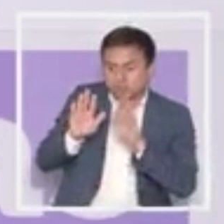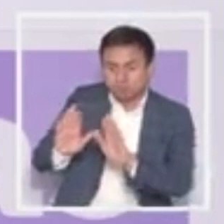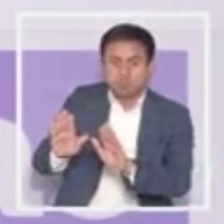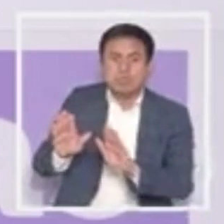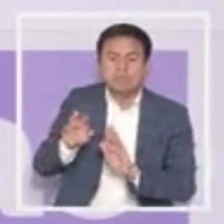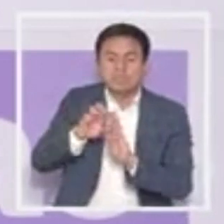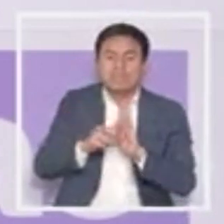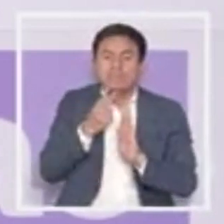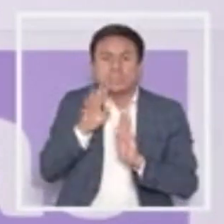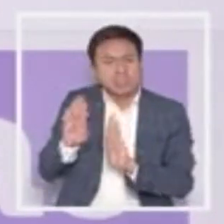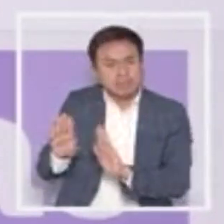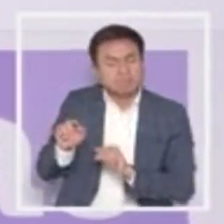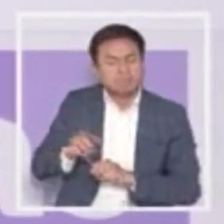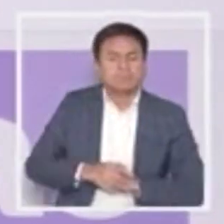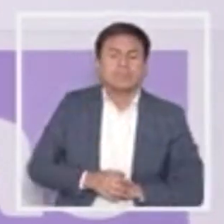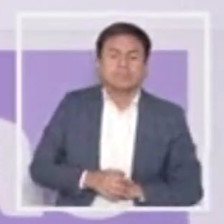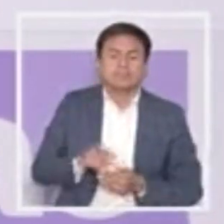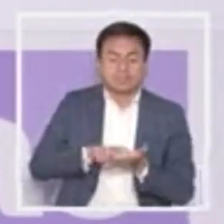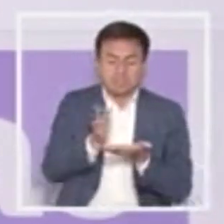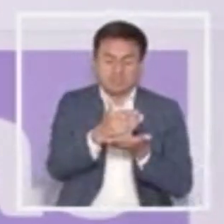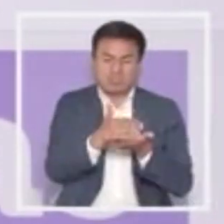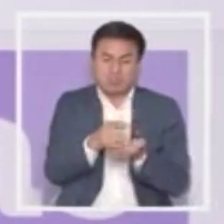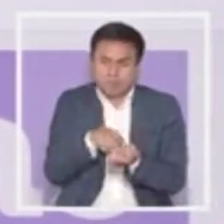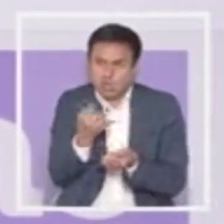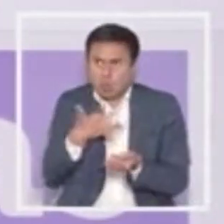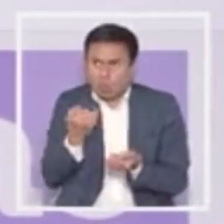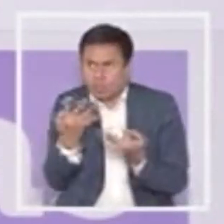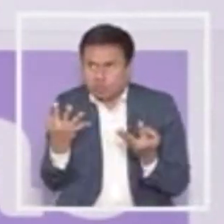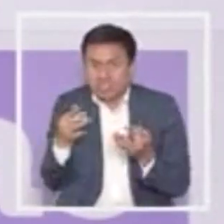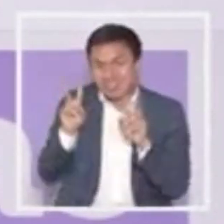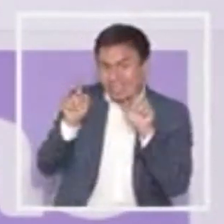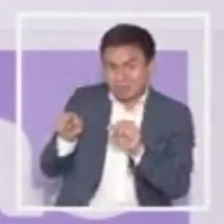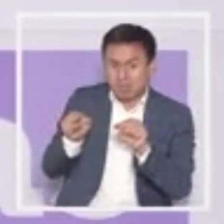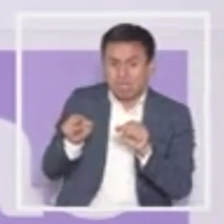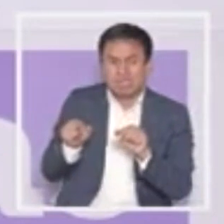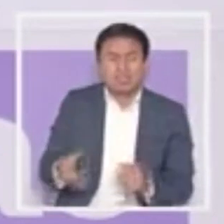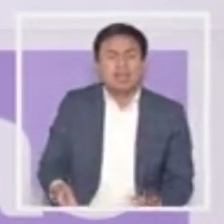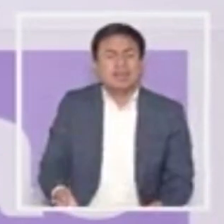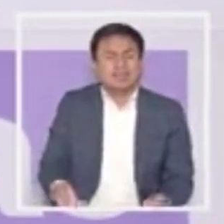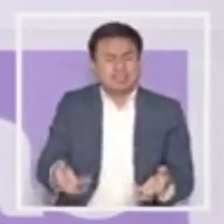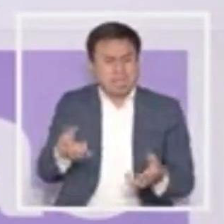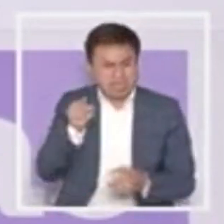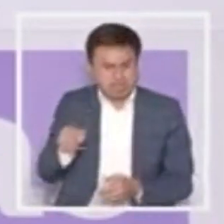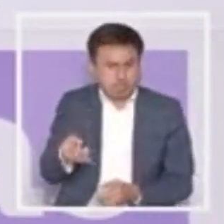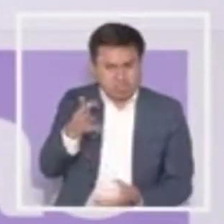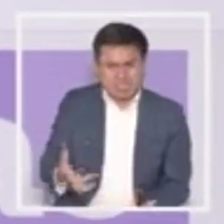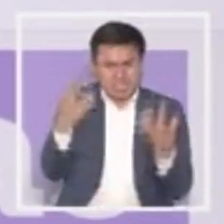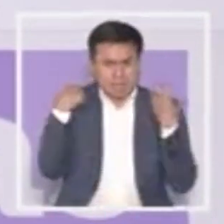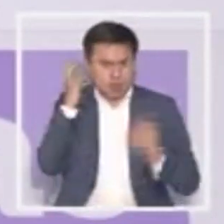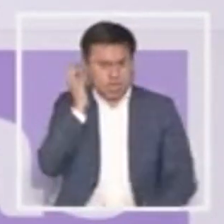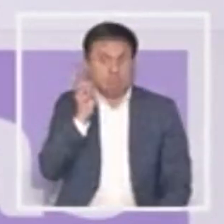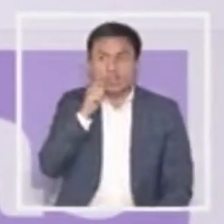sus proyectos de vida. Y si bien la planificación familiar no es algo que deba recaer solamente